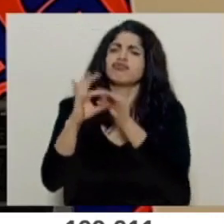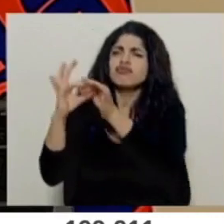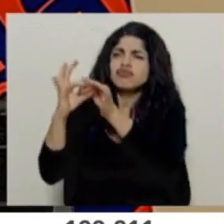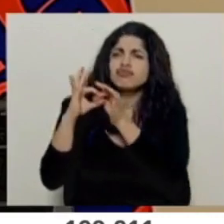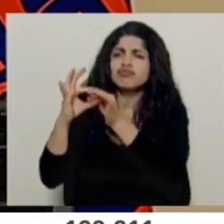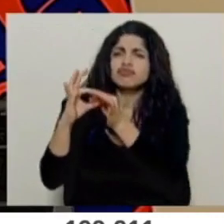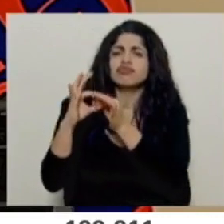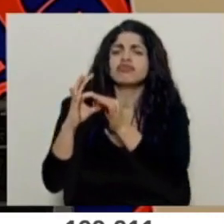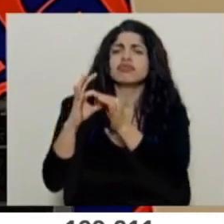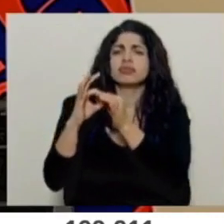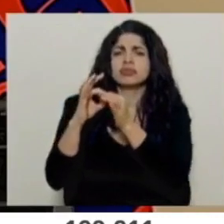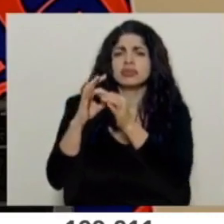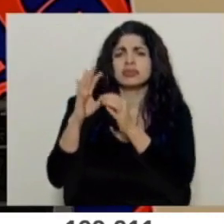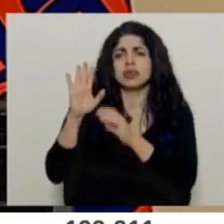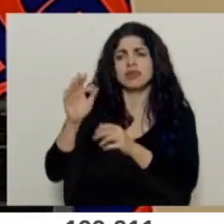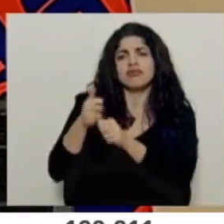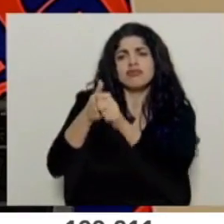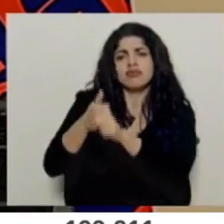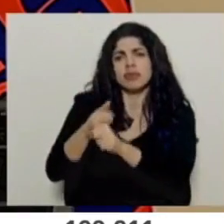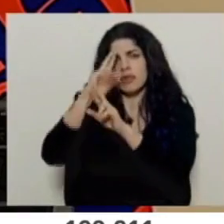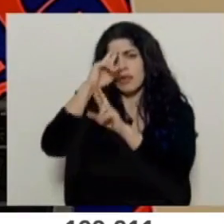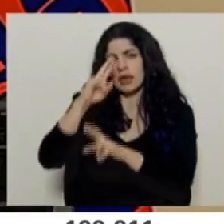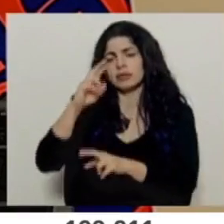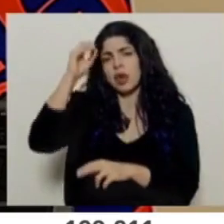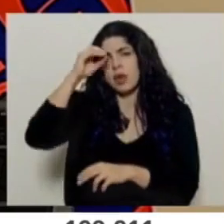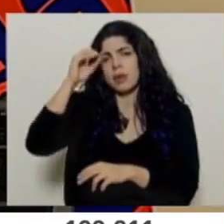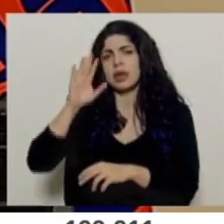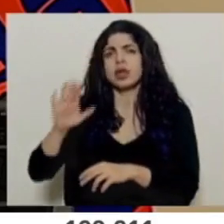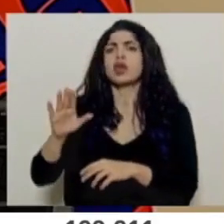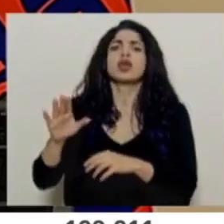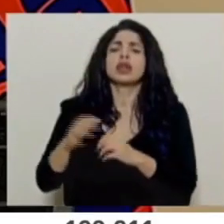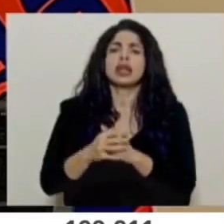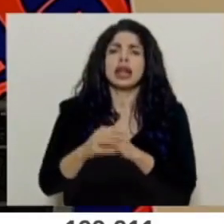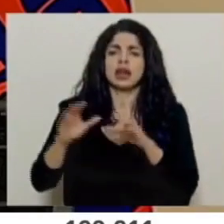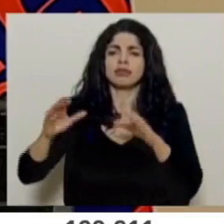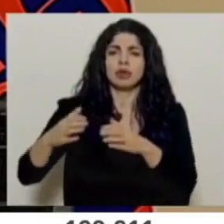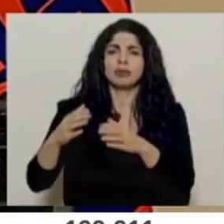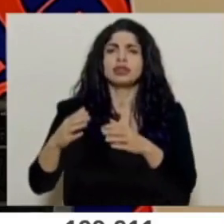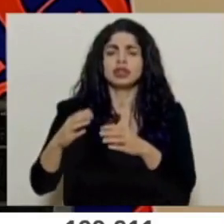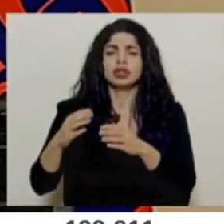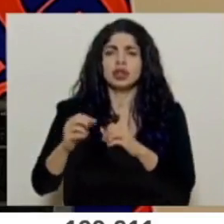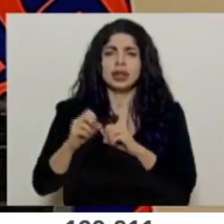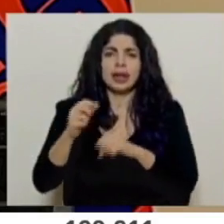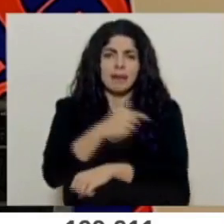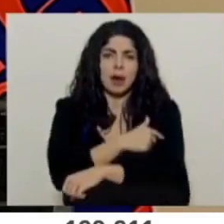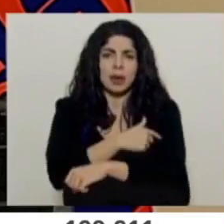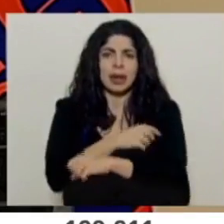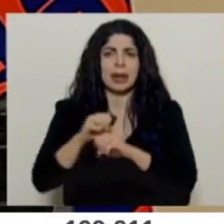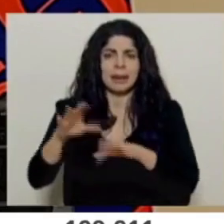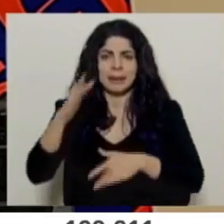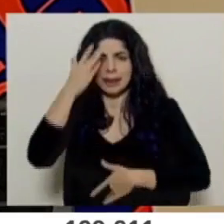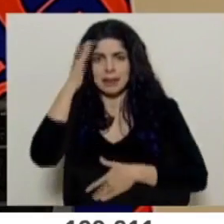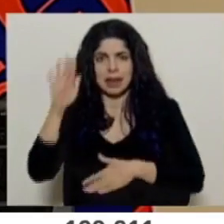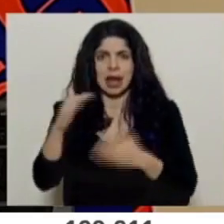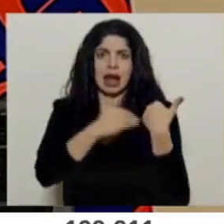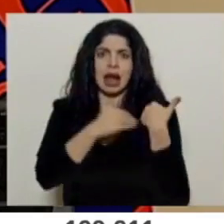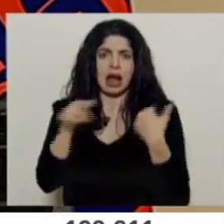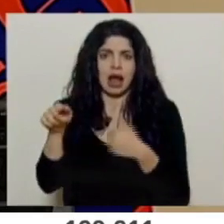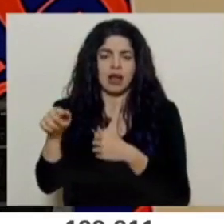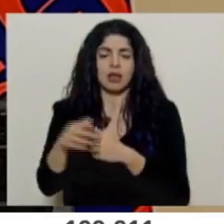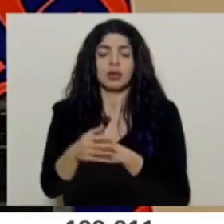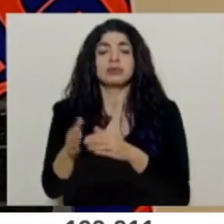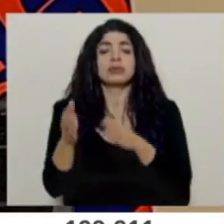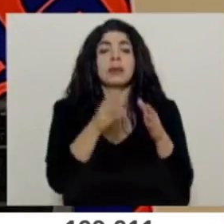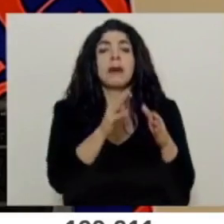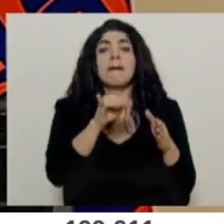y según los criterios de la Comisión Nacional de Vacunación y Epidemiología. En el caso de AstraZeneca, ya habíamos mencionado que está previsto para